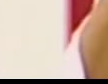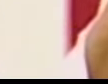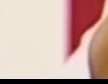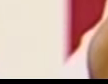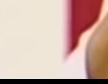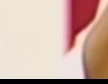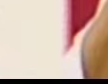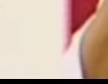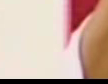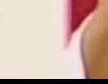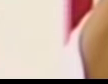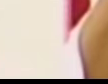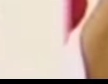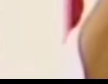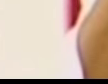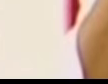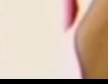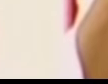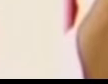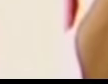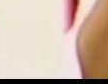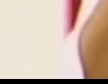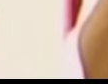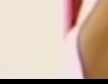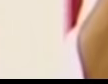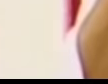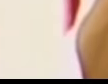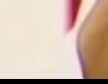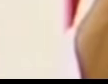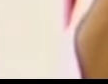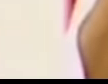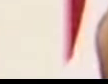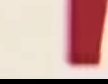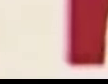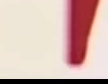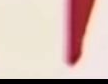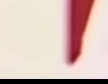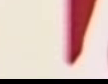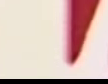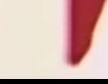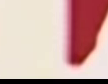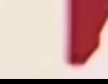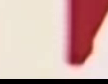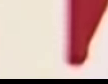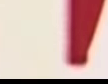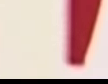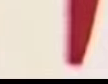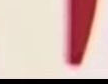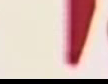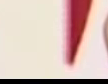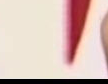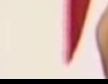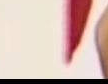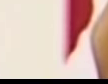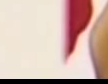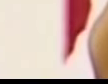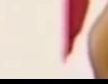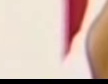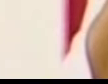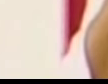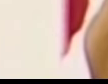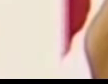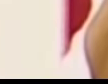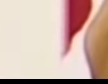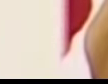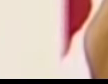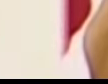se prohibieron las compras del gobierno central. Yo no puedo prohibirle al contralor, no puedo prohibirle al municipio de Archidona que compre carros. Pero del gobierno